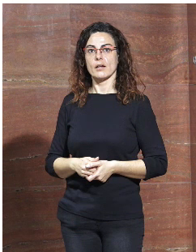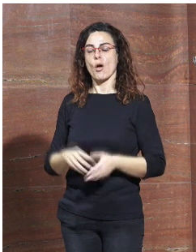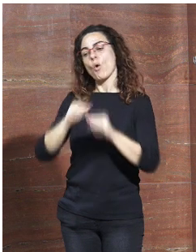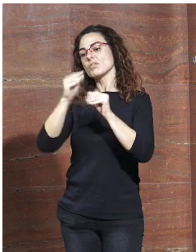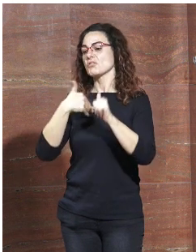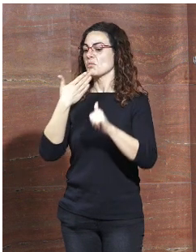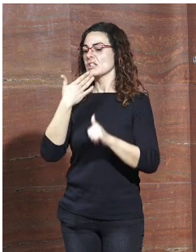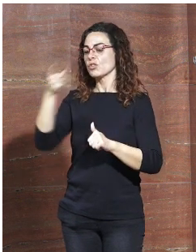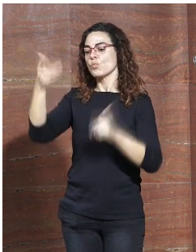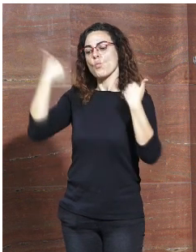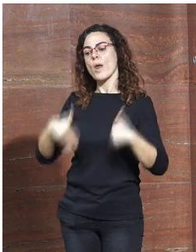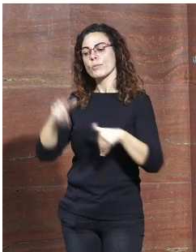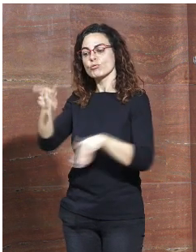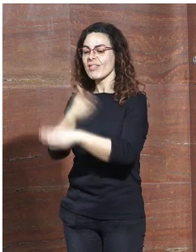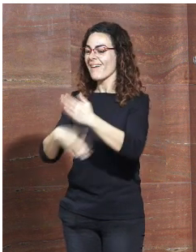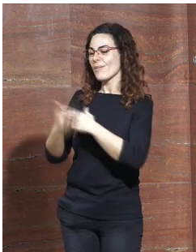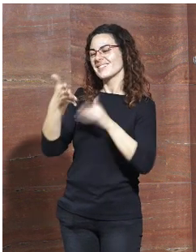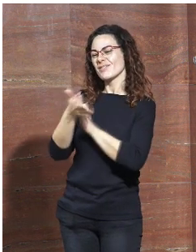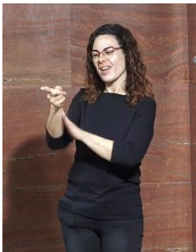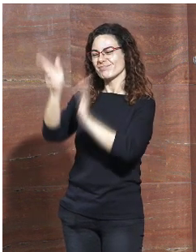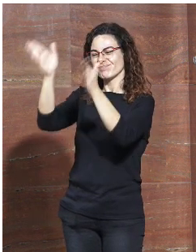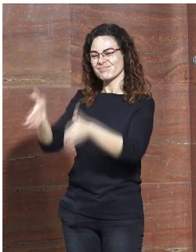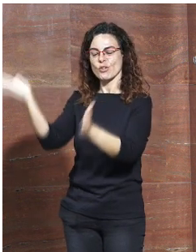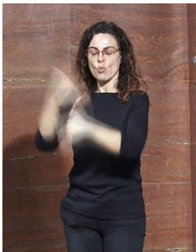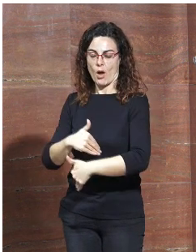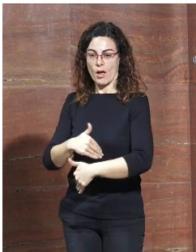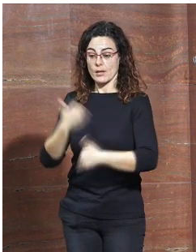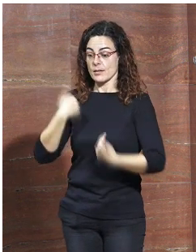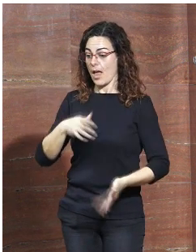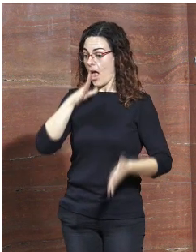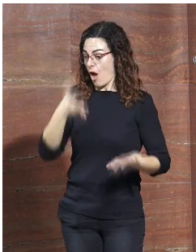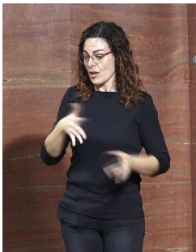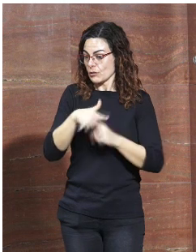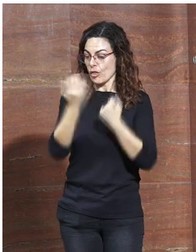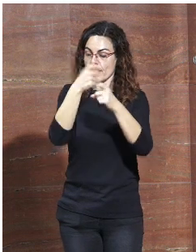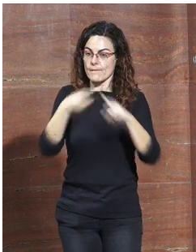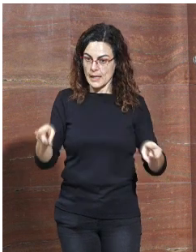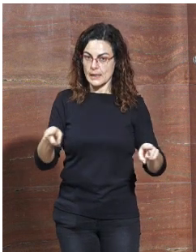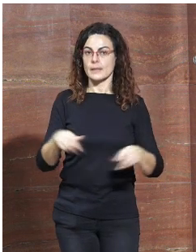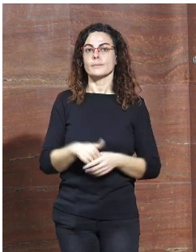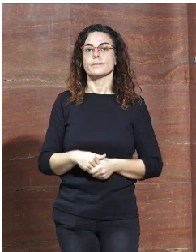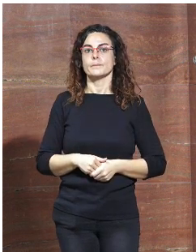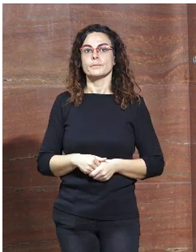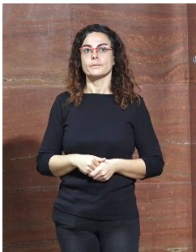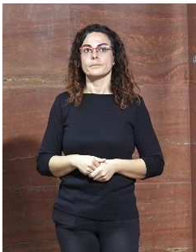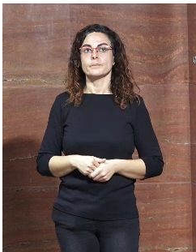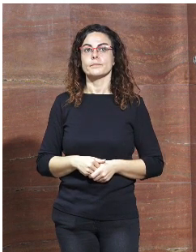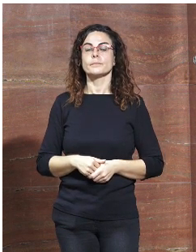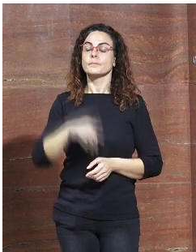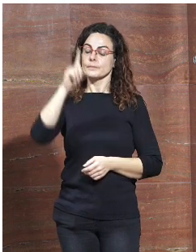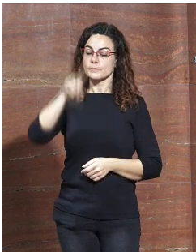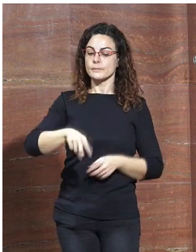suyas. Estas prácticas las hemos abolido de nuestra legalidad. Digo también que si la